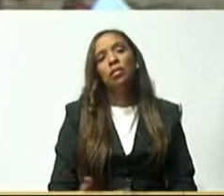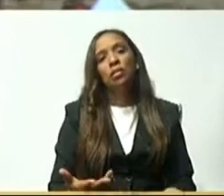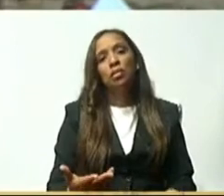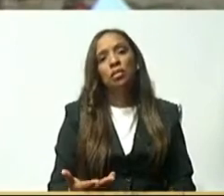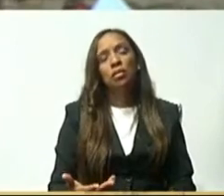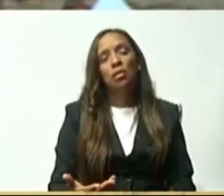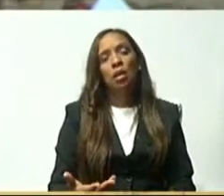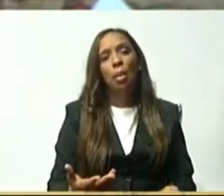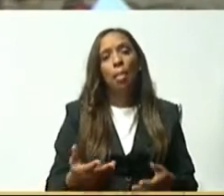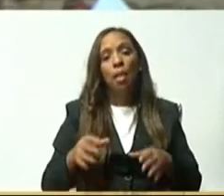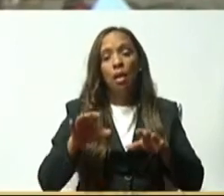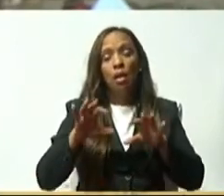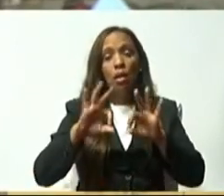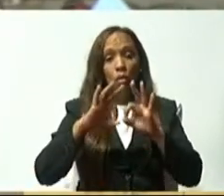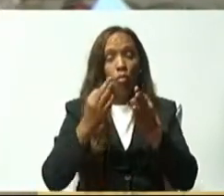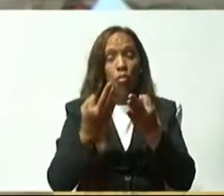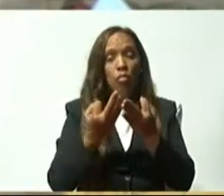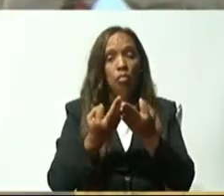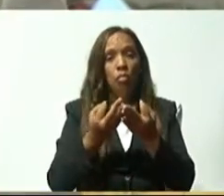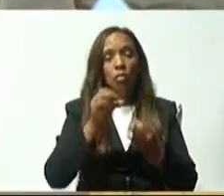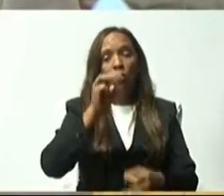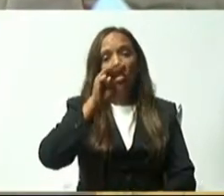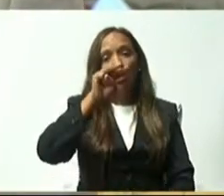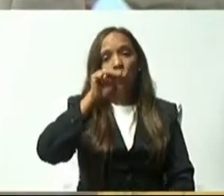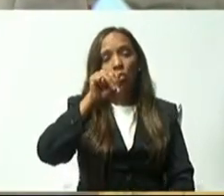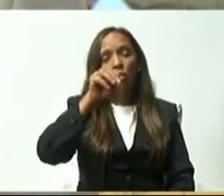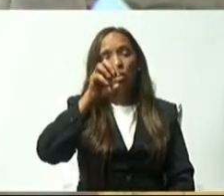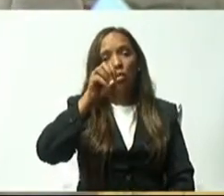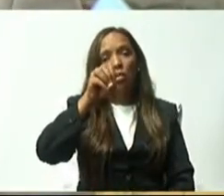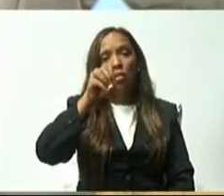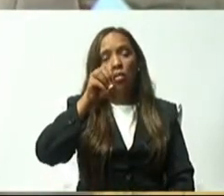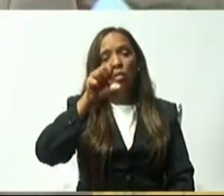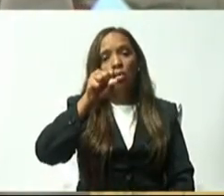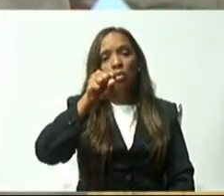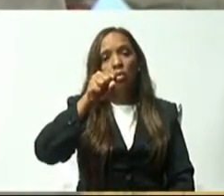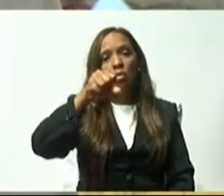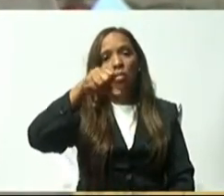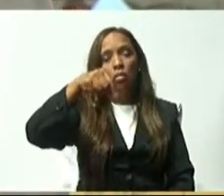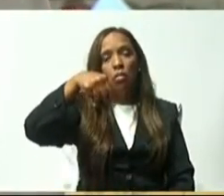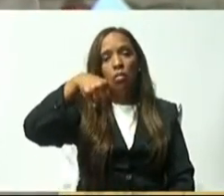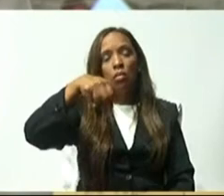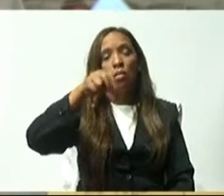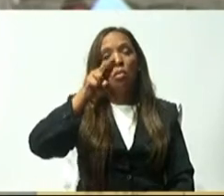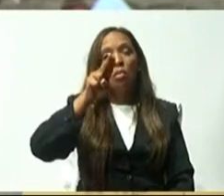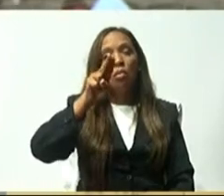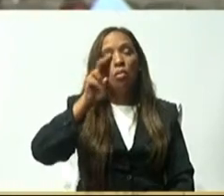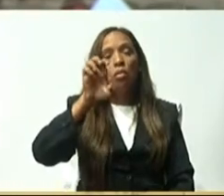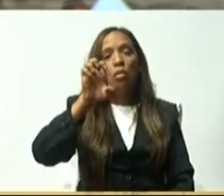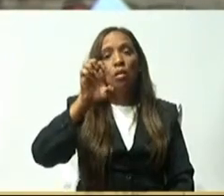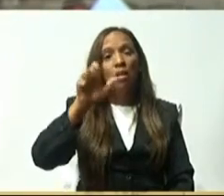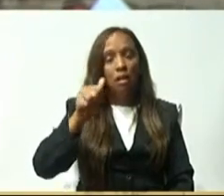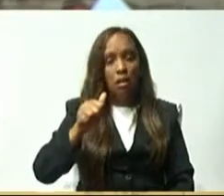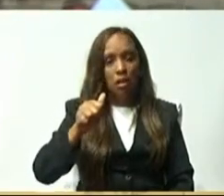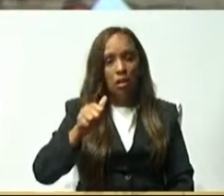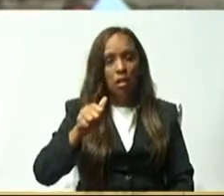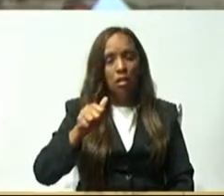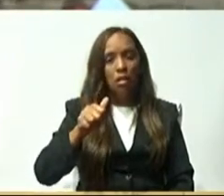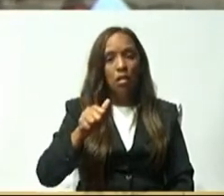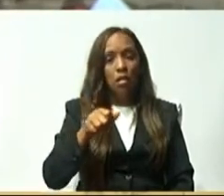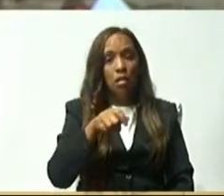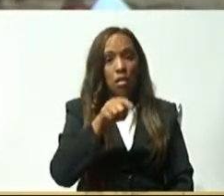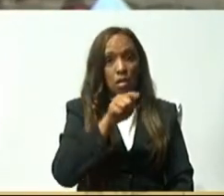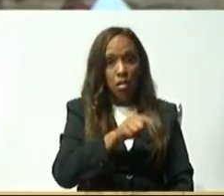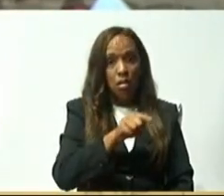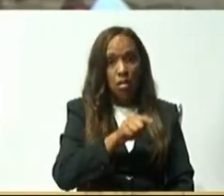familias honorables, porque desde que estaba muy niño lo observé con ferretería, con negocios